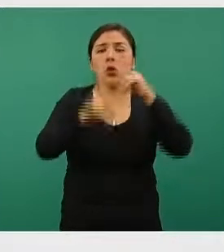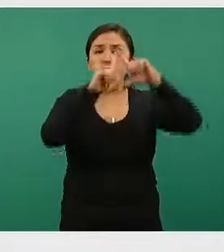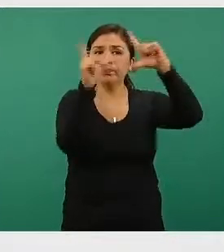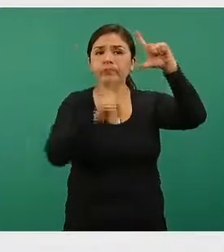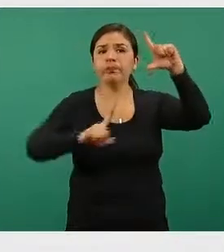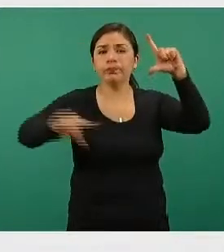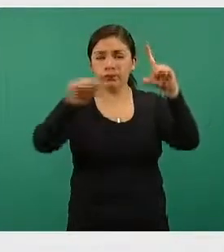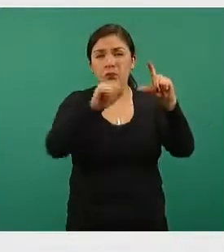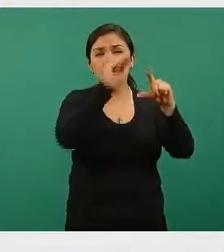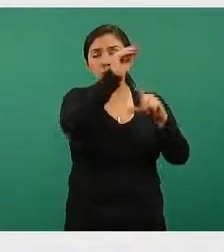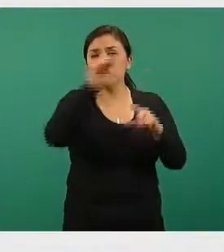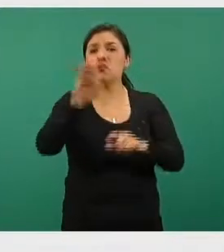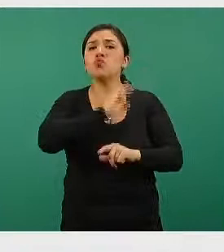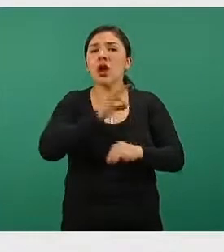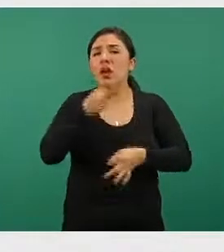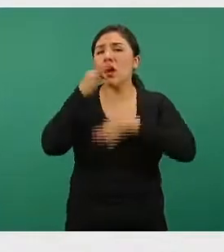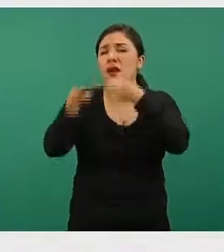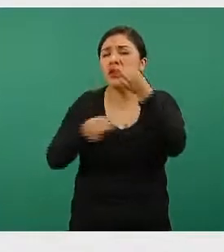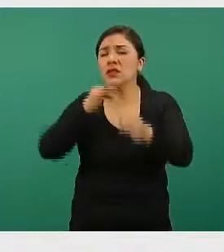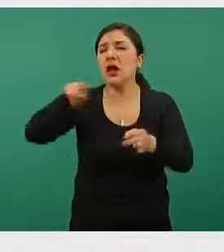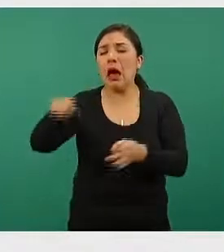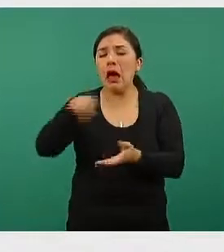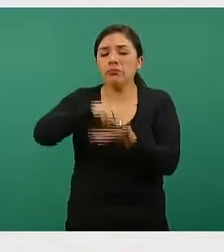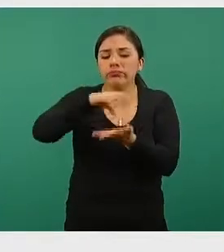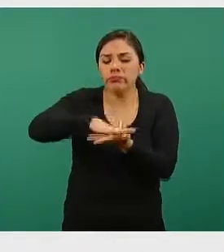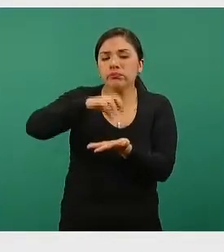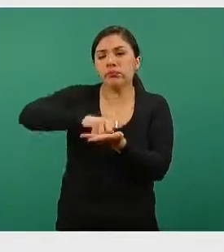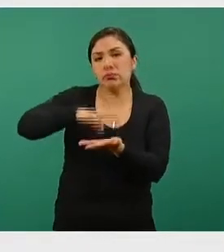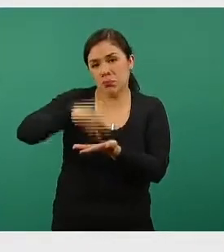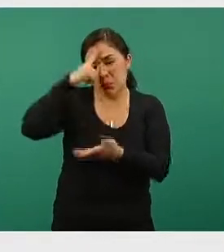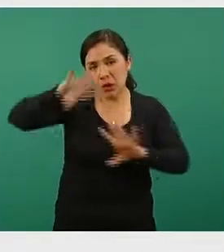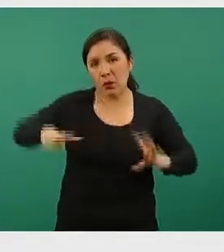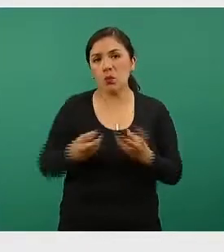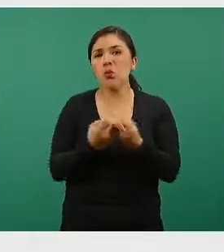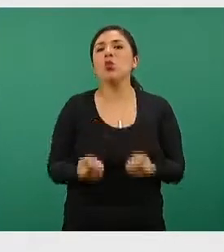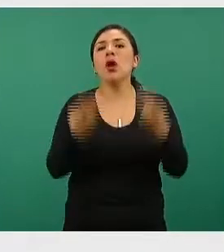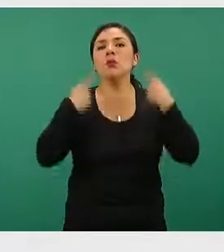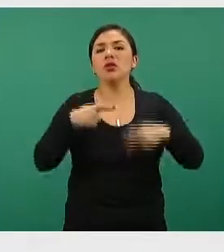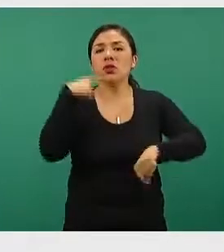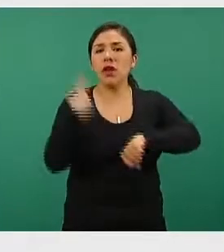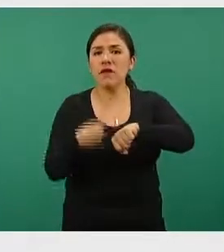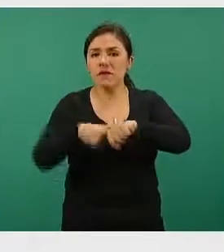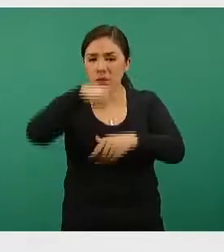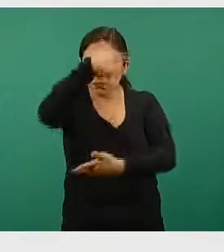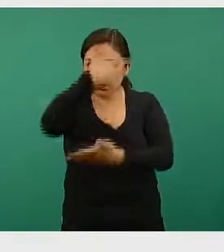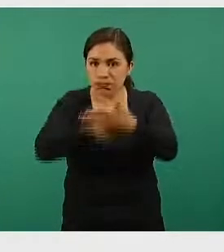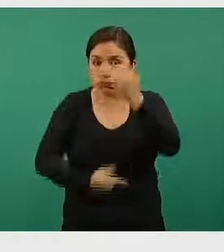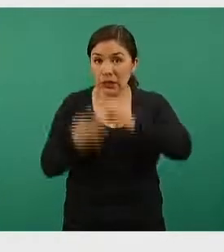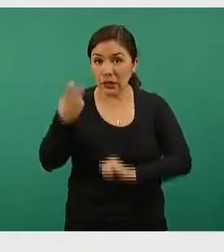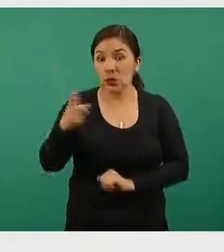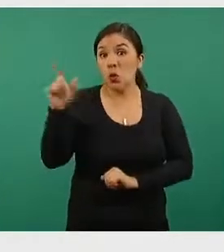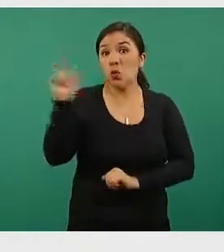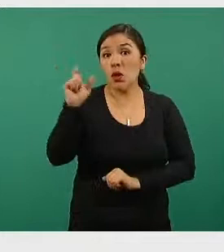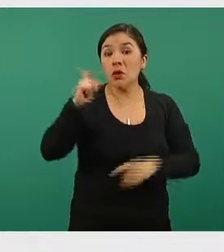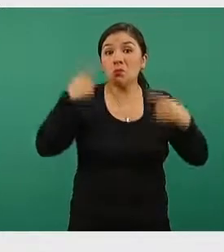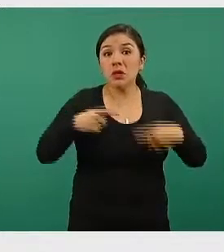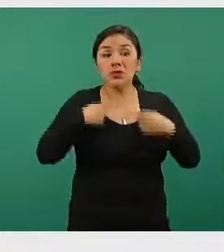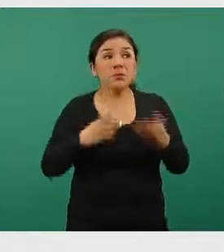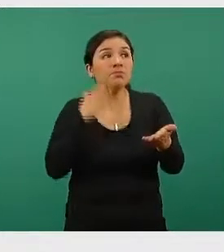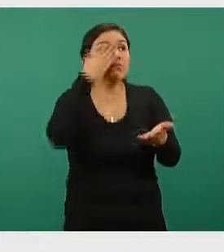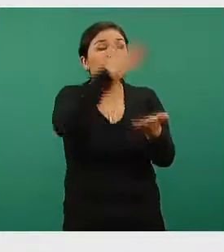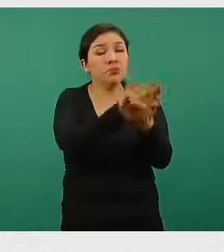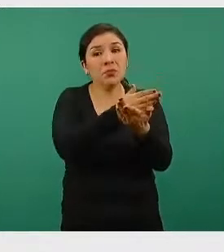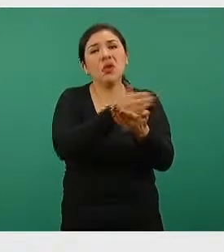país pueden notificar y confirmar los casos de la enfermedad cuando las personas obviamente demandan atención médica